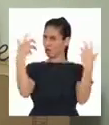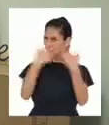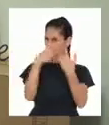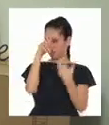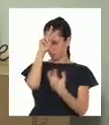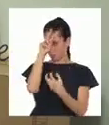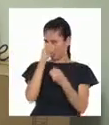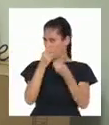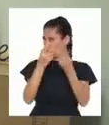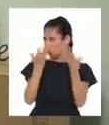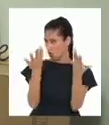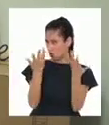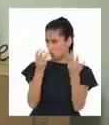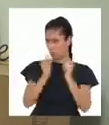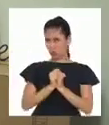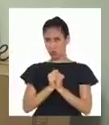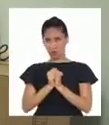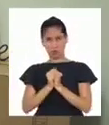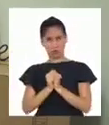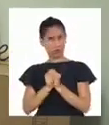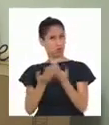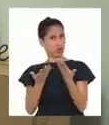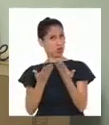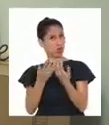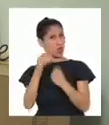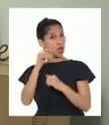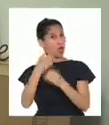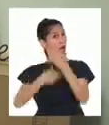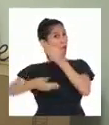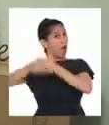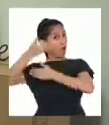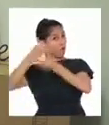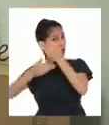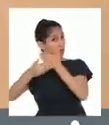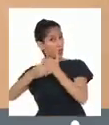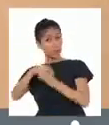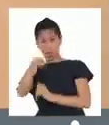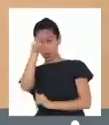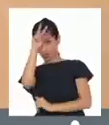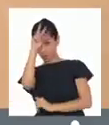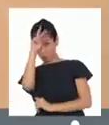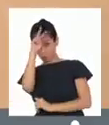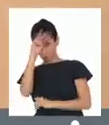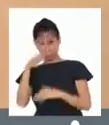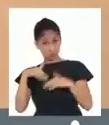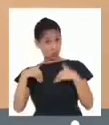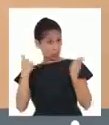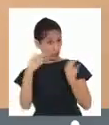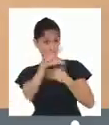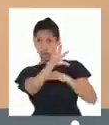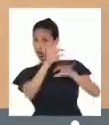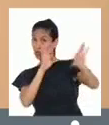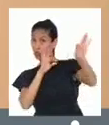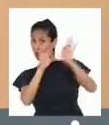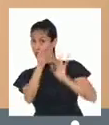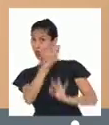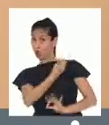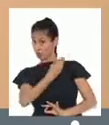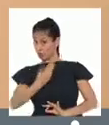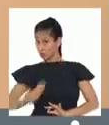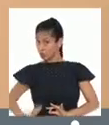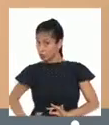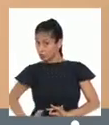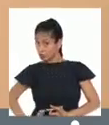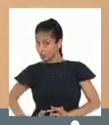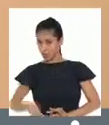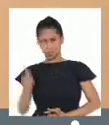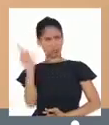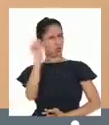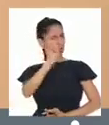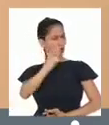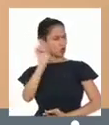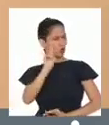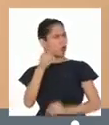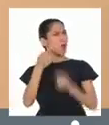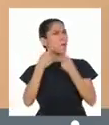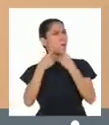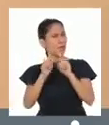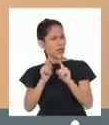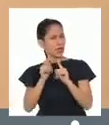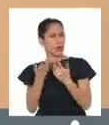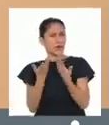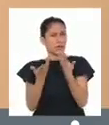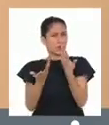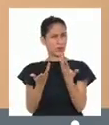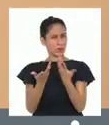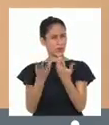Cádiz, en el Perú se podía decidir quién nos gobernaba? No exactamente, pero sirvió de base para formar